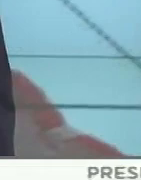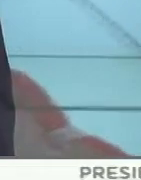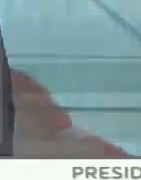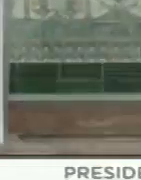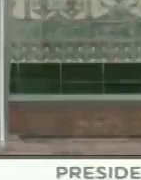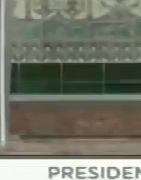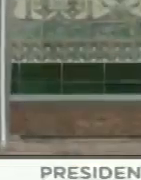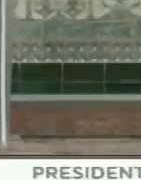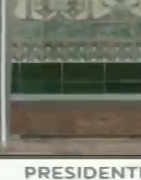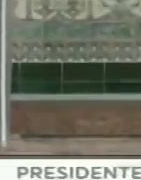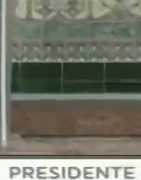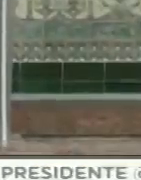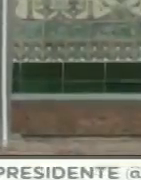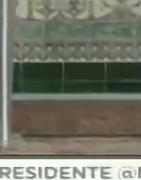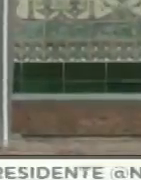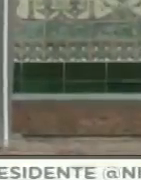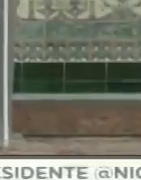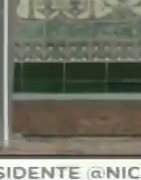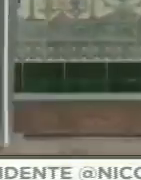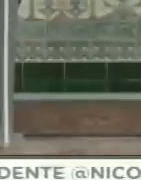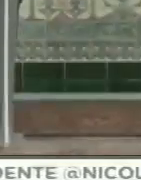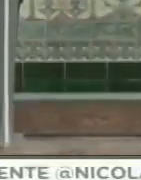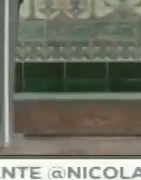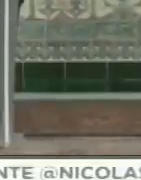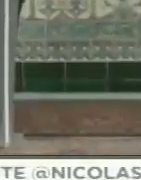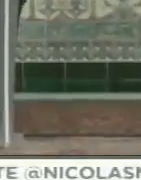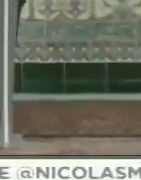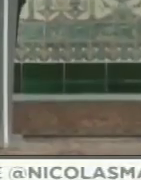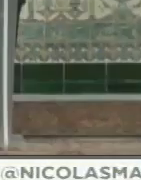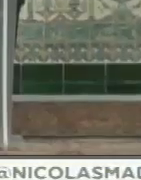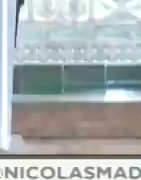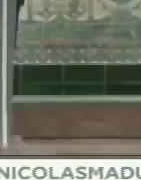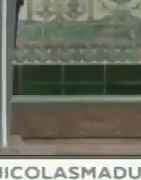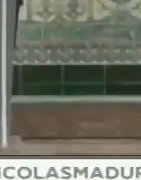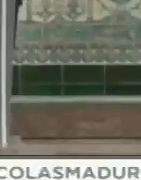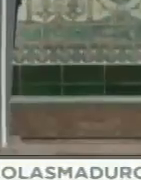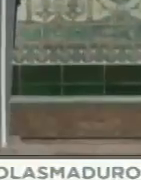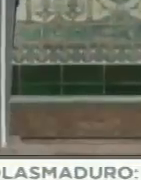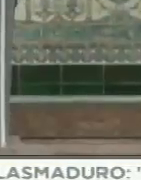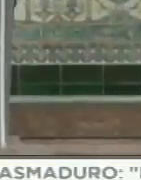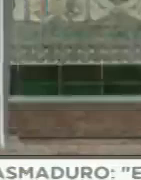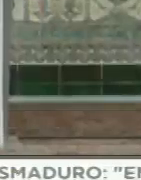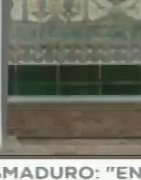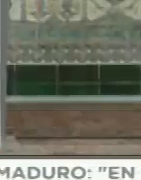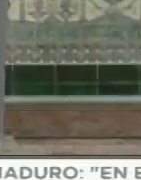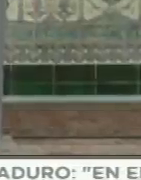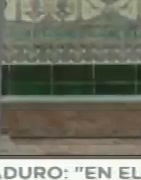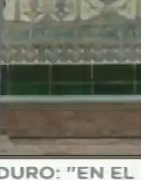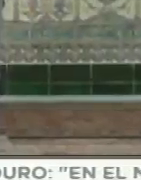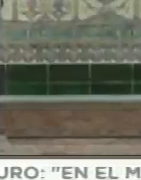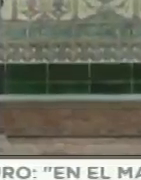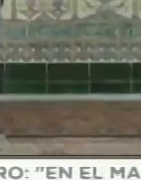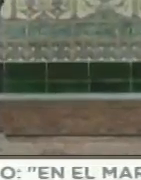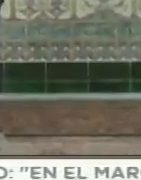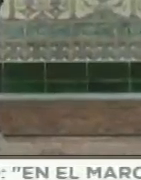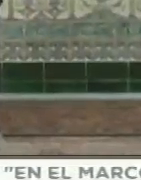A esta hora interviene el presidente de la República Argelina Democrática y Popular, Majid Tebboune.